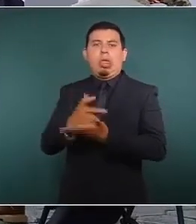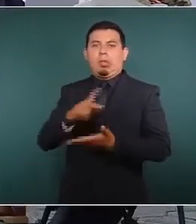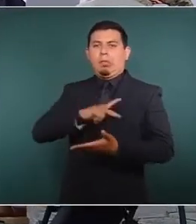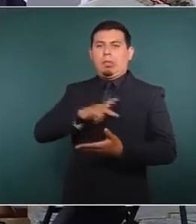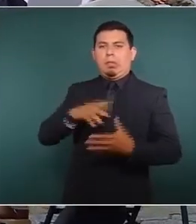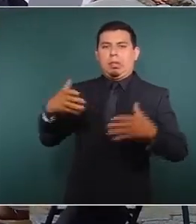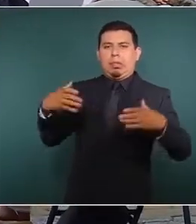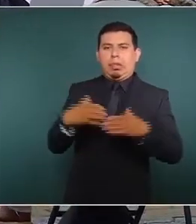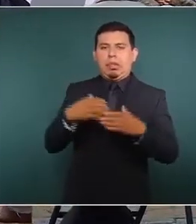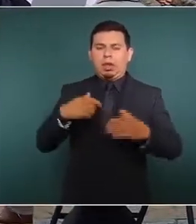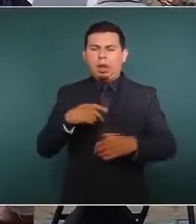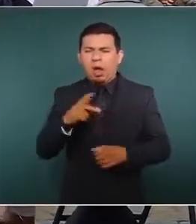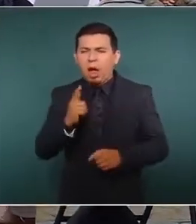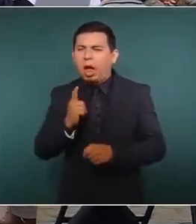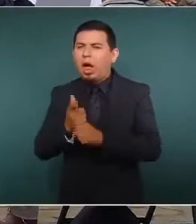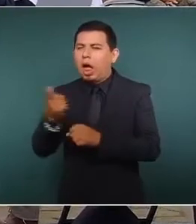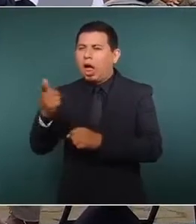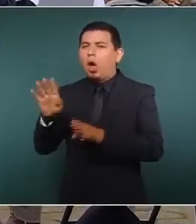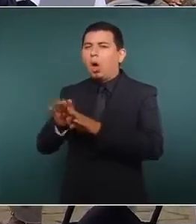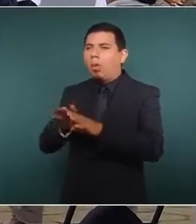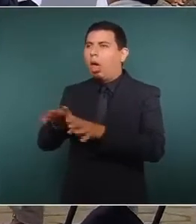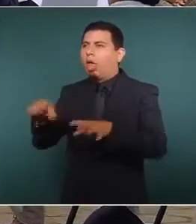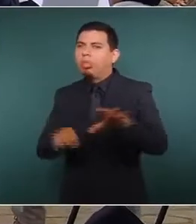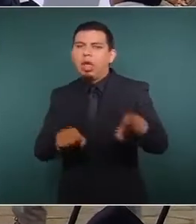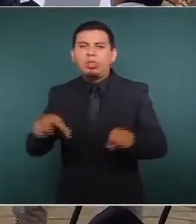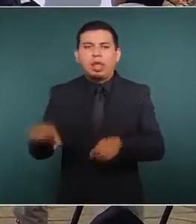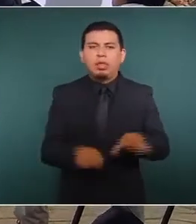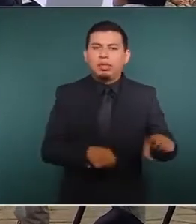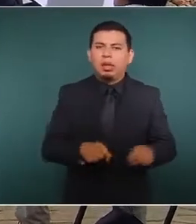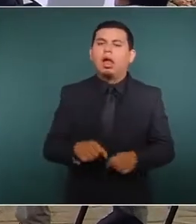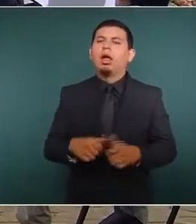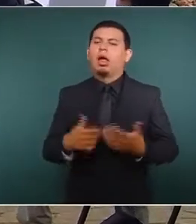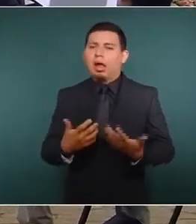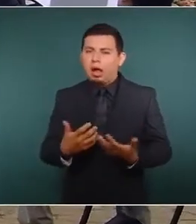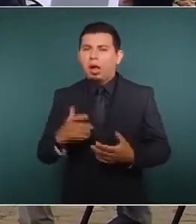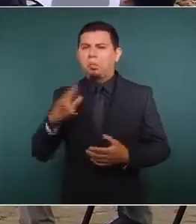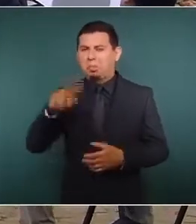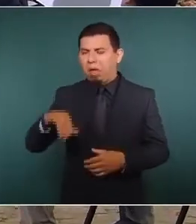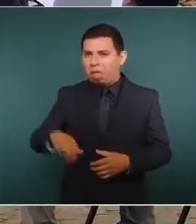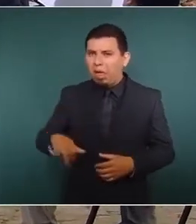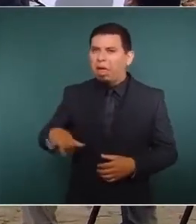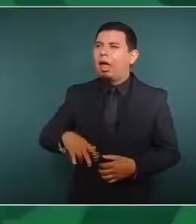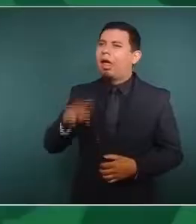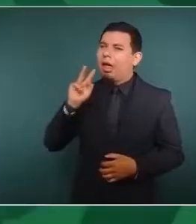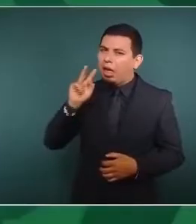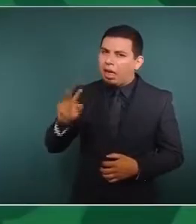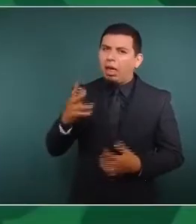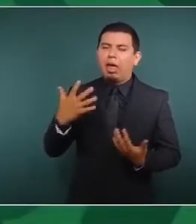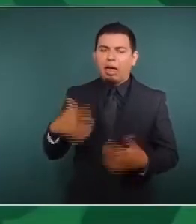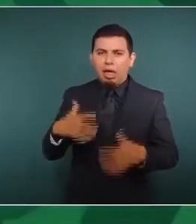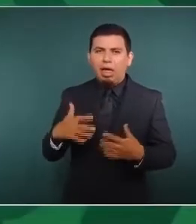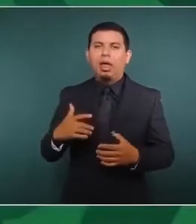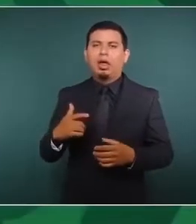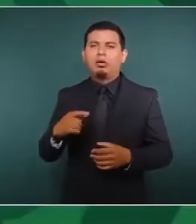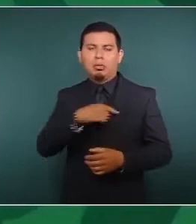Es también muy interesante recordar que en ese entonces presentamos nosotros denuncias